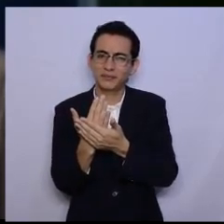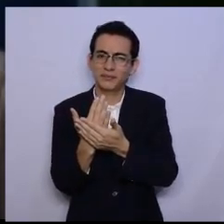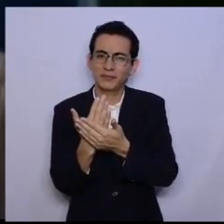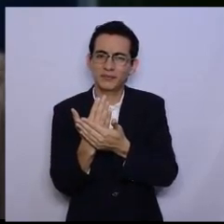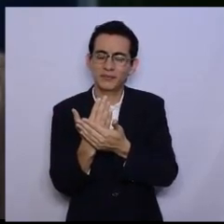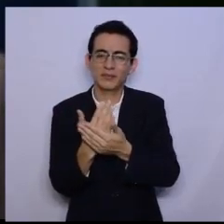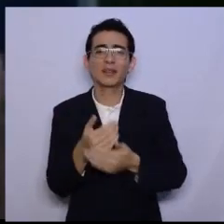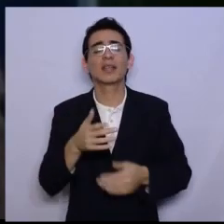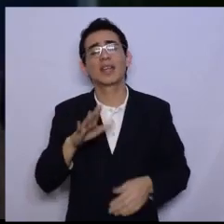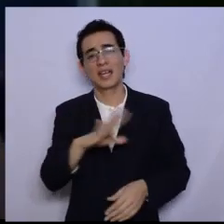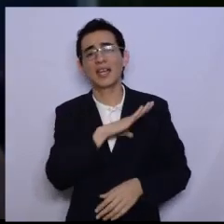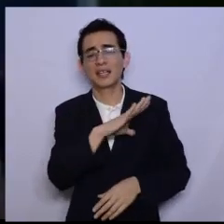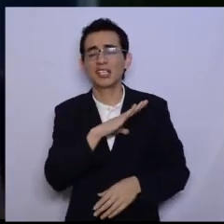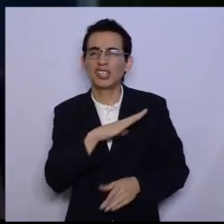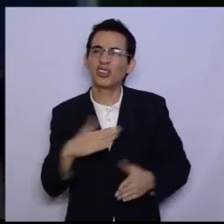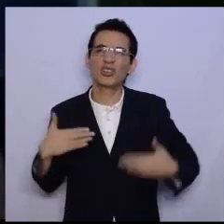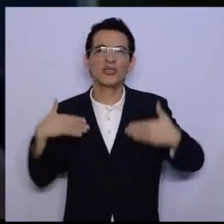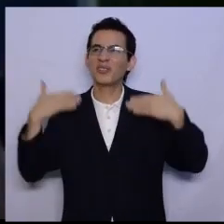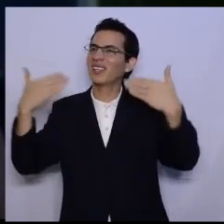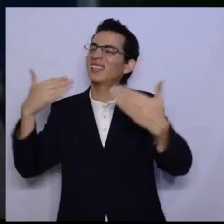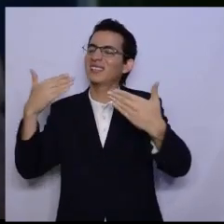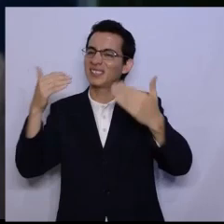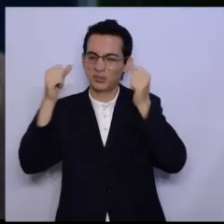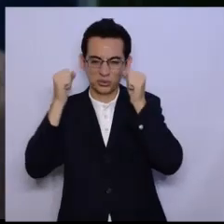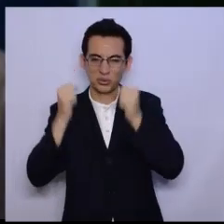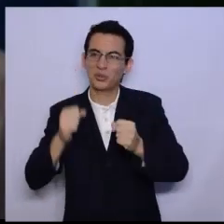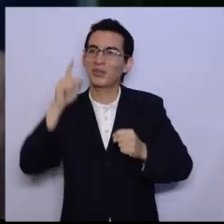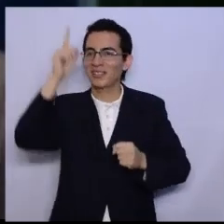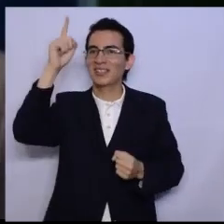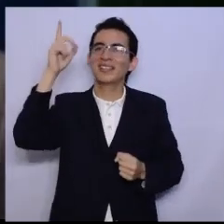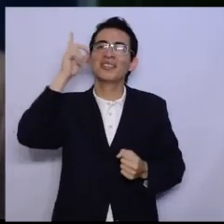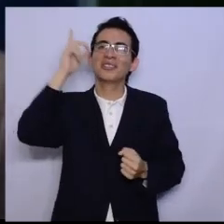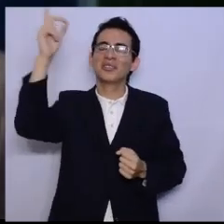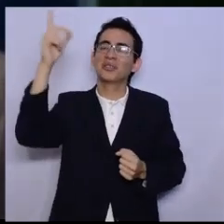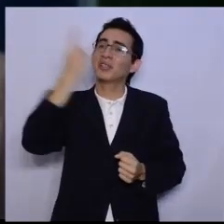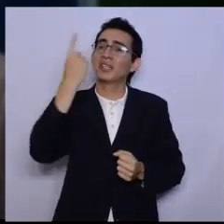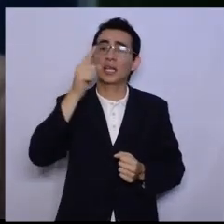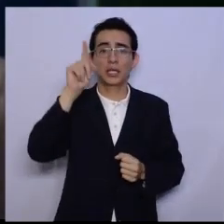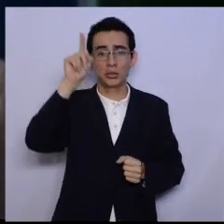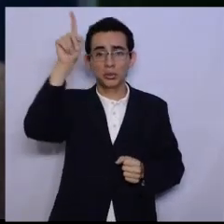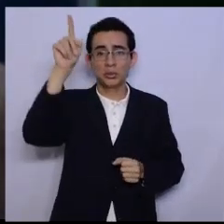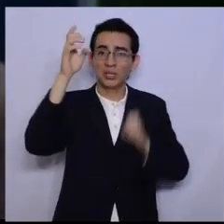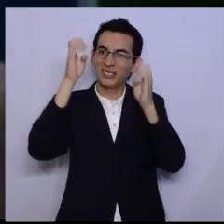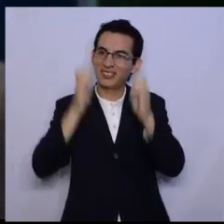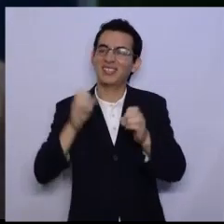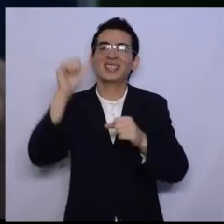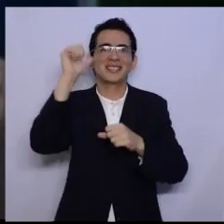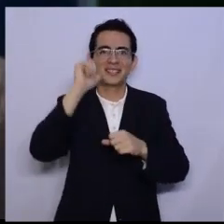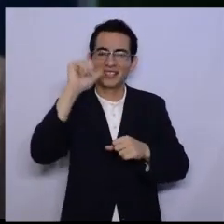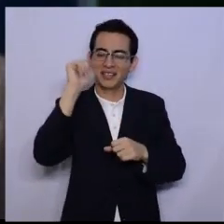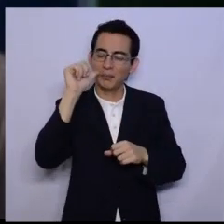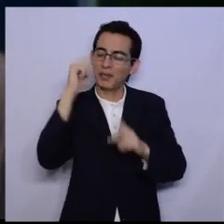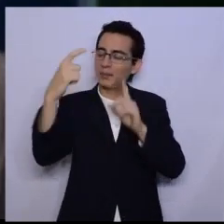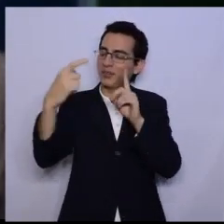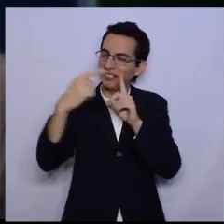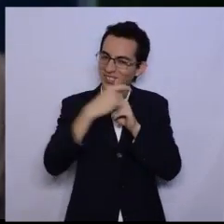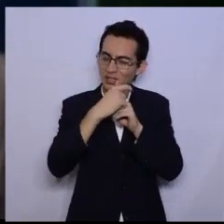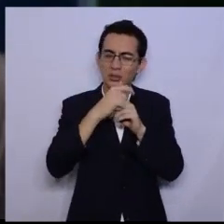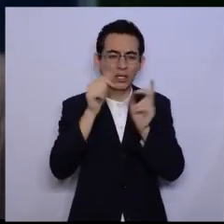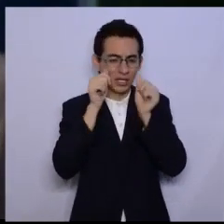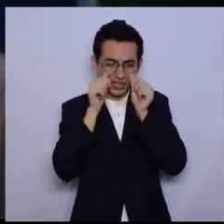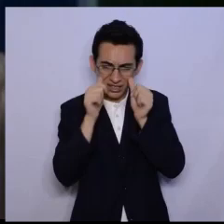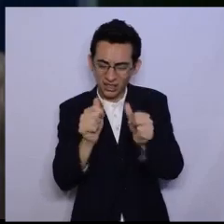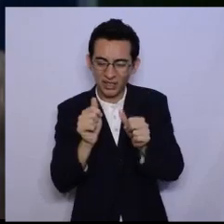la confianza en ti, Señor, de que tú estás ahí al pendiente.